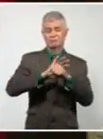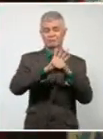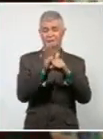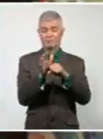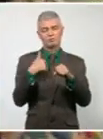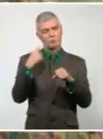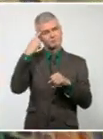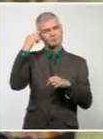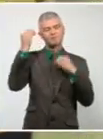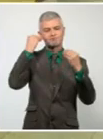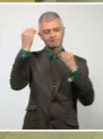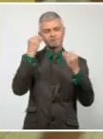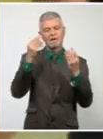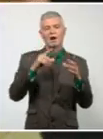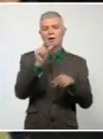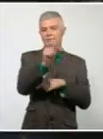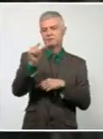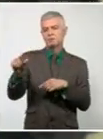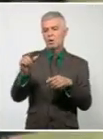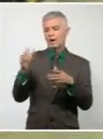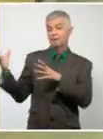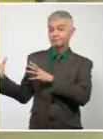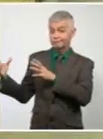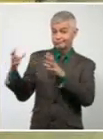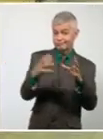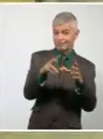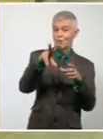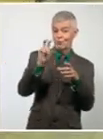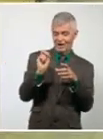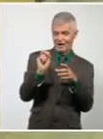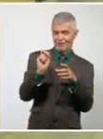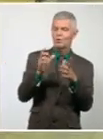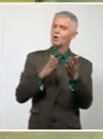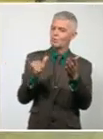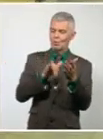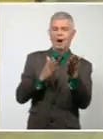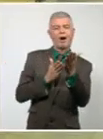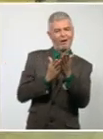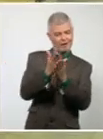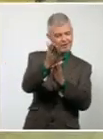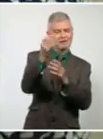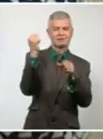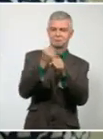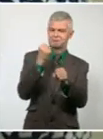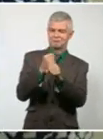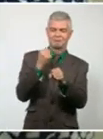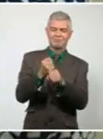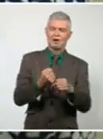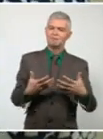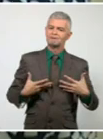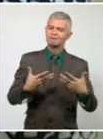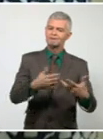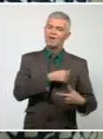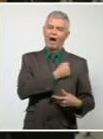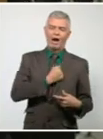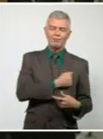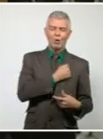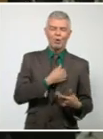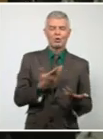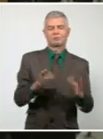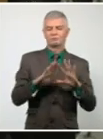espero que los compañeros que nos siguen atrás siguen llevando adelante esta tarea con el amor y el cariño que se necesita para